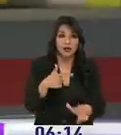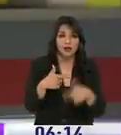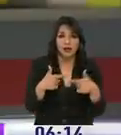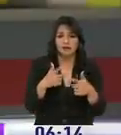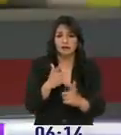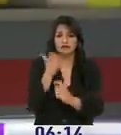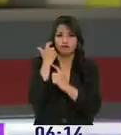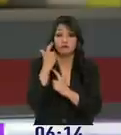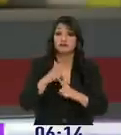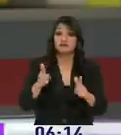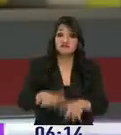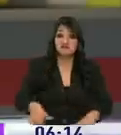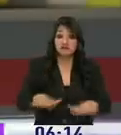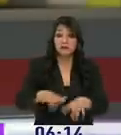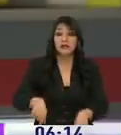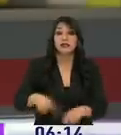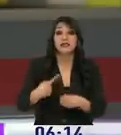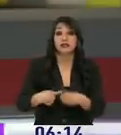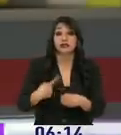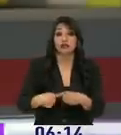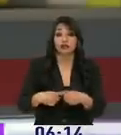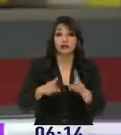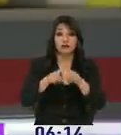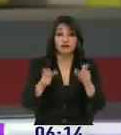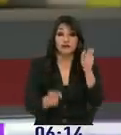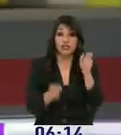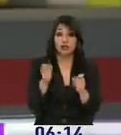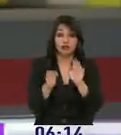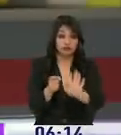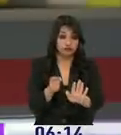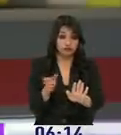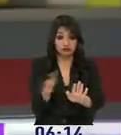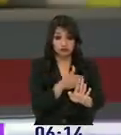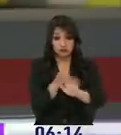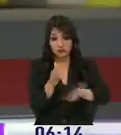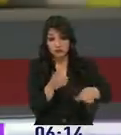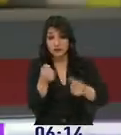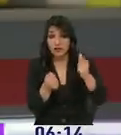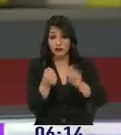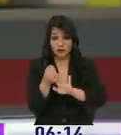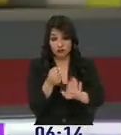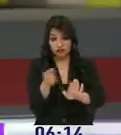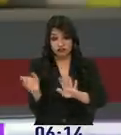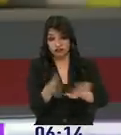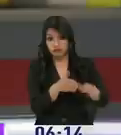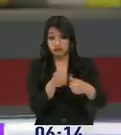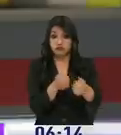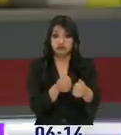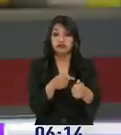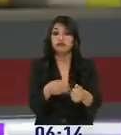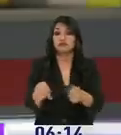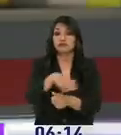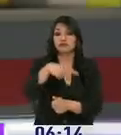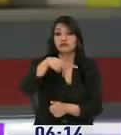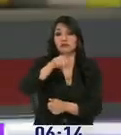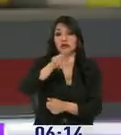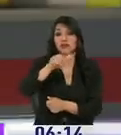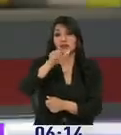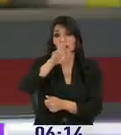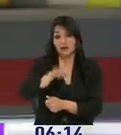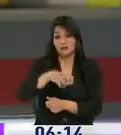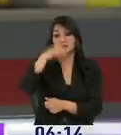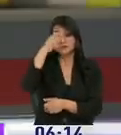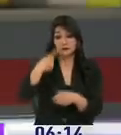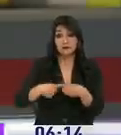el distrito metropolitano de Quito. Cientos de vehículos fueron requisados, esto en el sector de La Pradera, en el norte de la